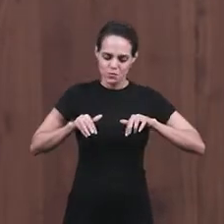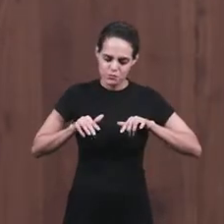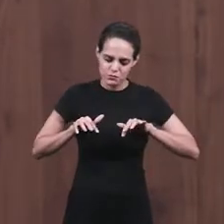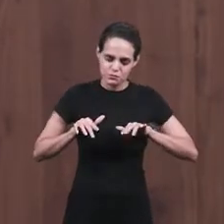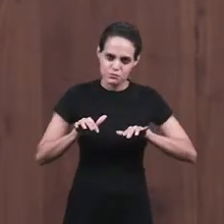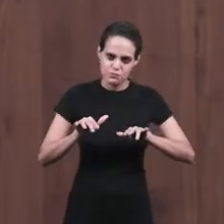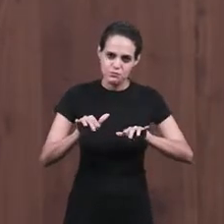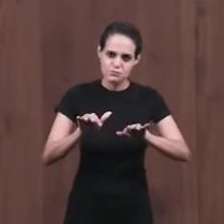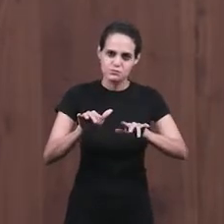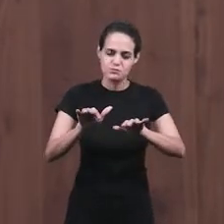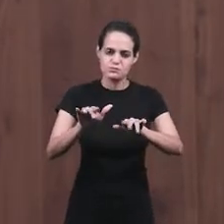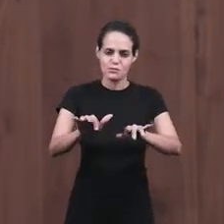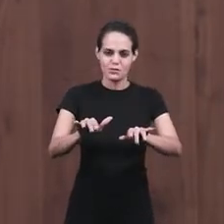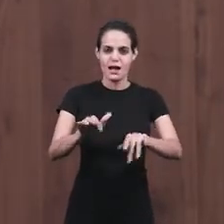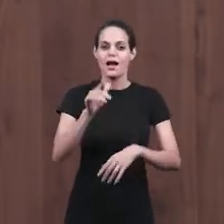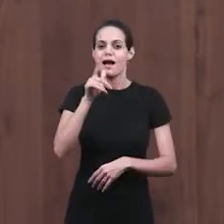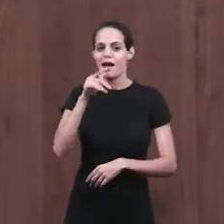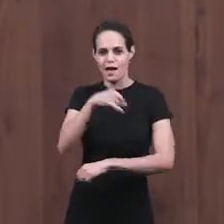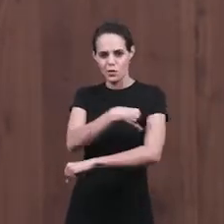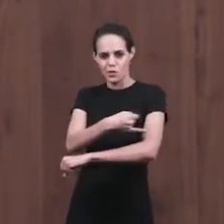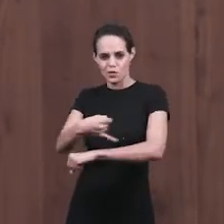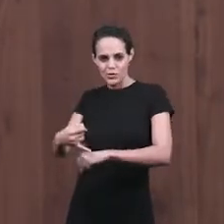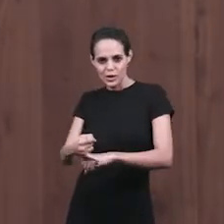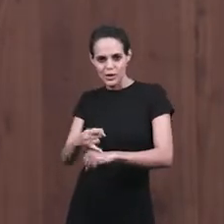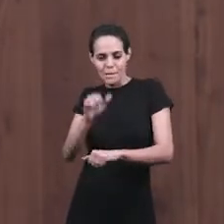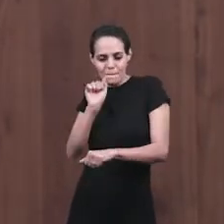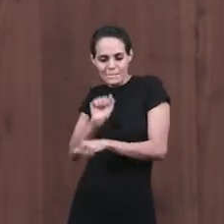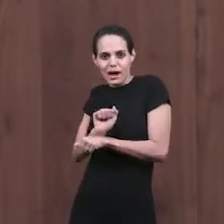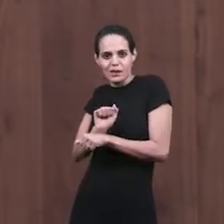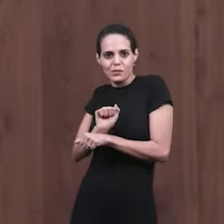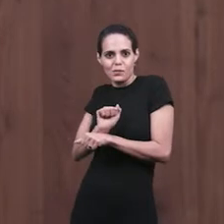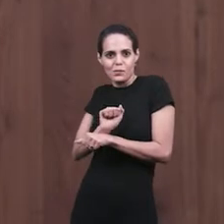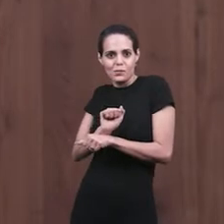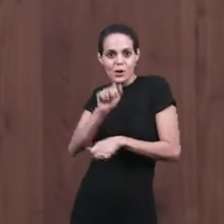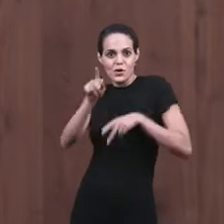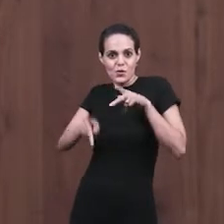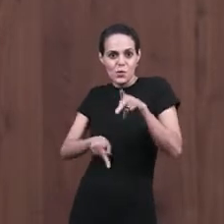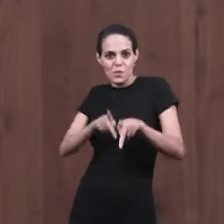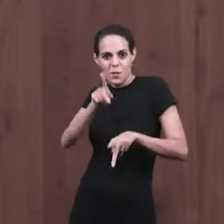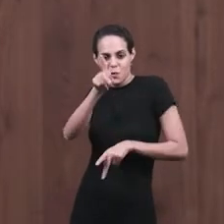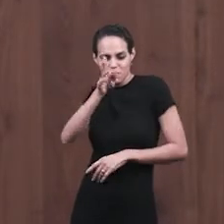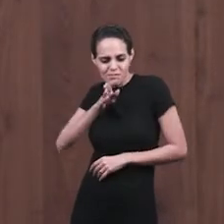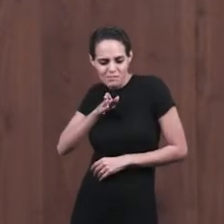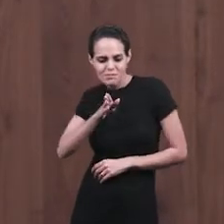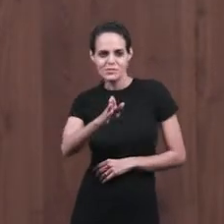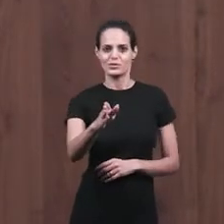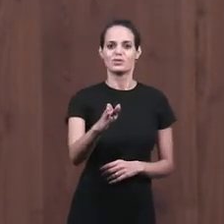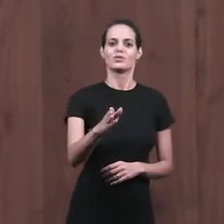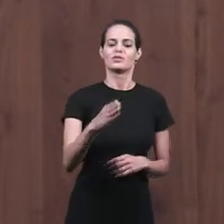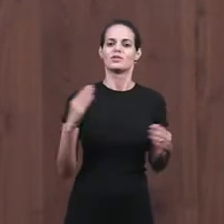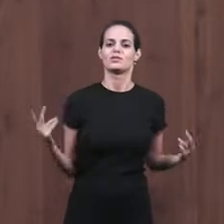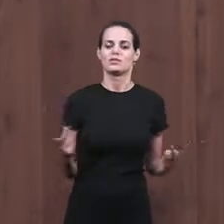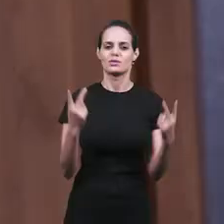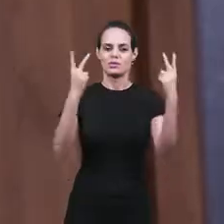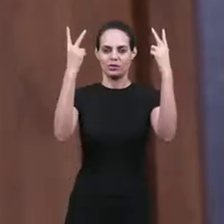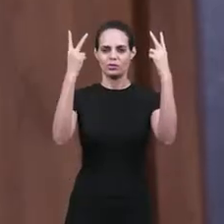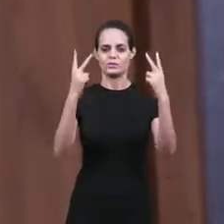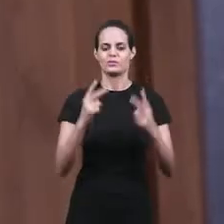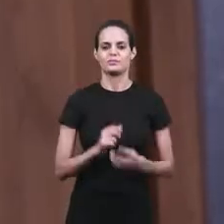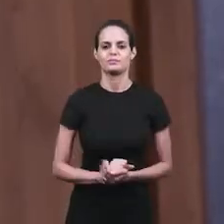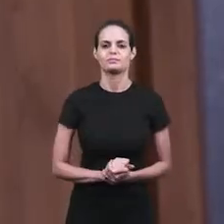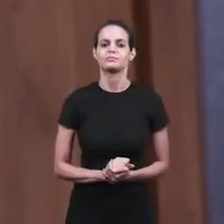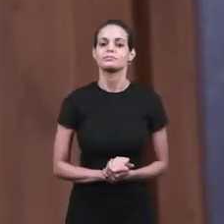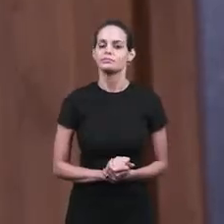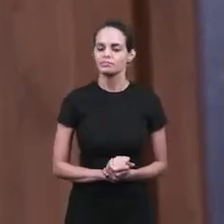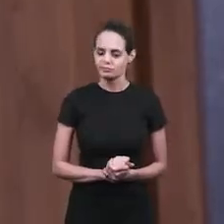las aguas del río se quedaron paradas para que el pueblo de Dios pueda ser victorioso en ese momento.